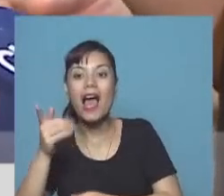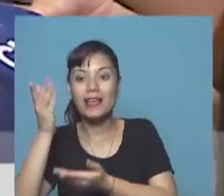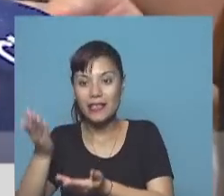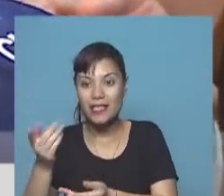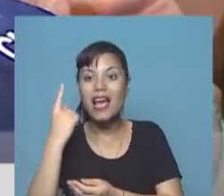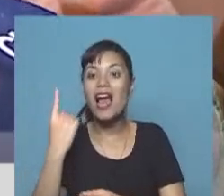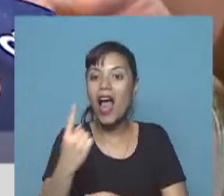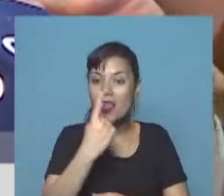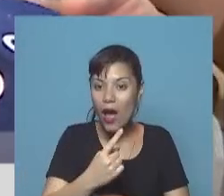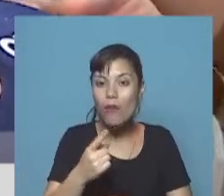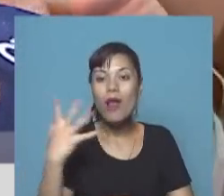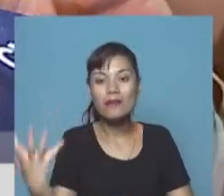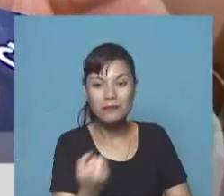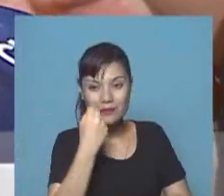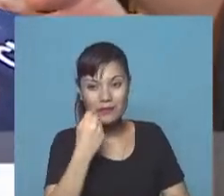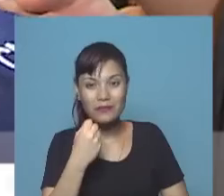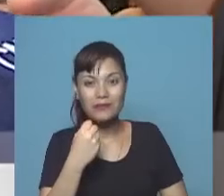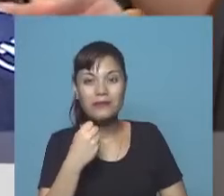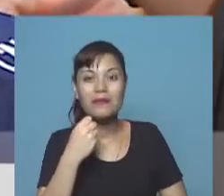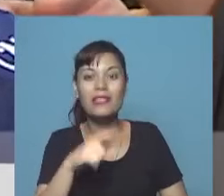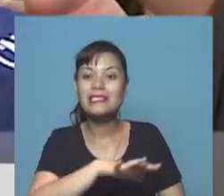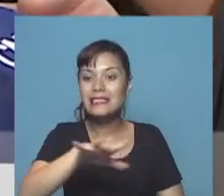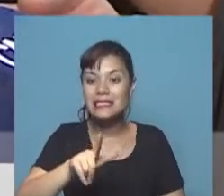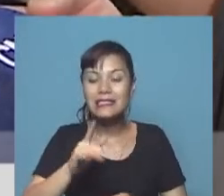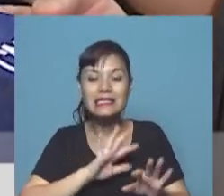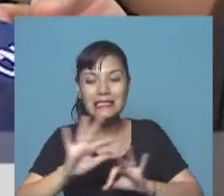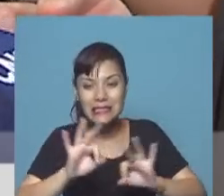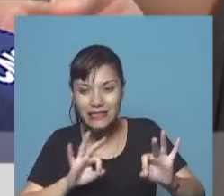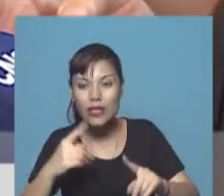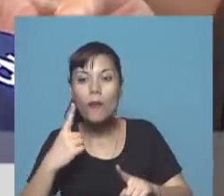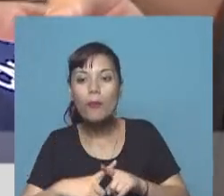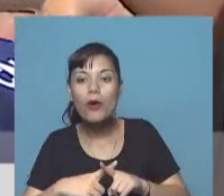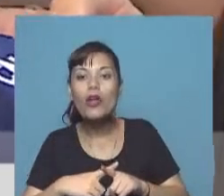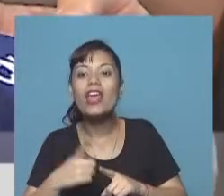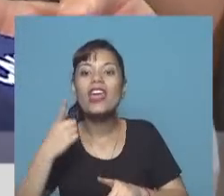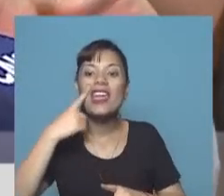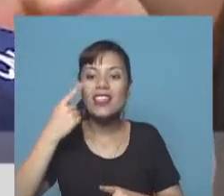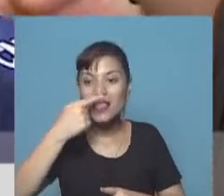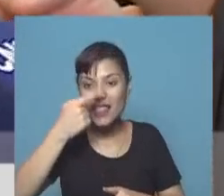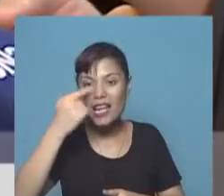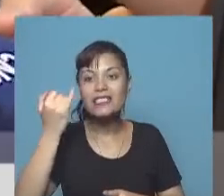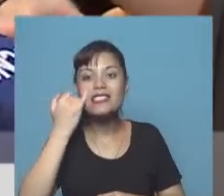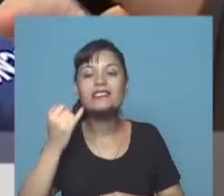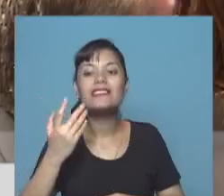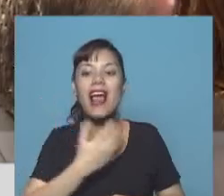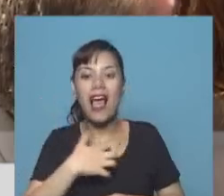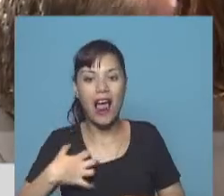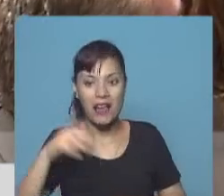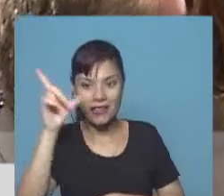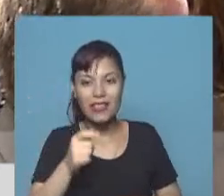opuesto a cada una de las recuperaciones de sectores estratégicos para los intereses y la soberanía argentina, por